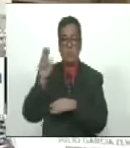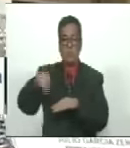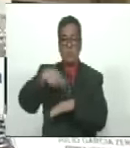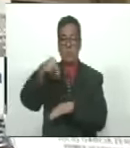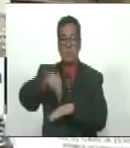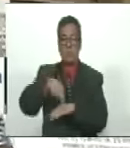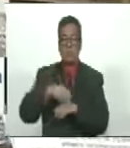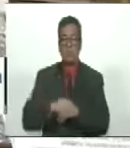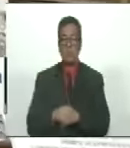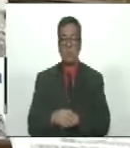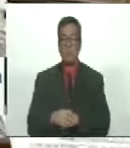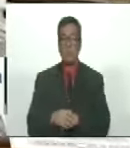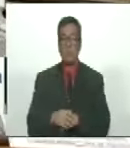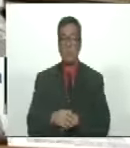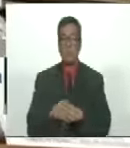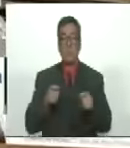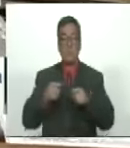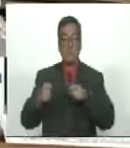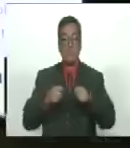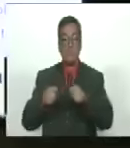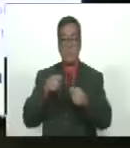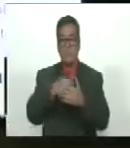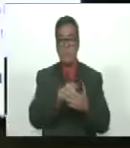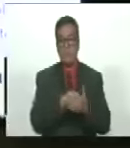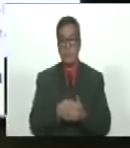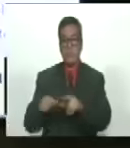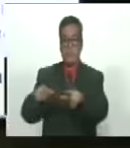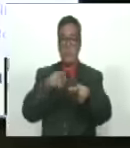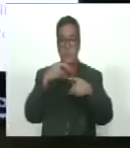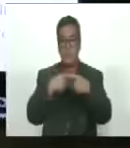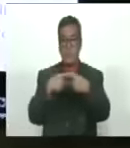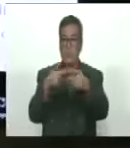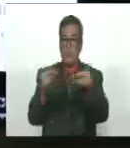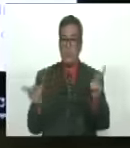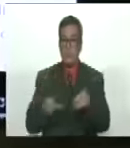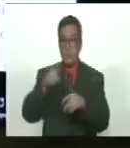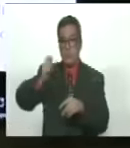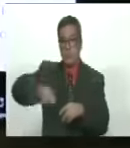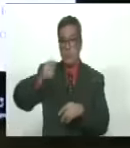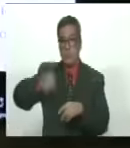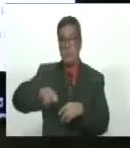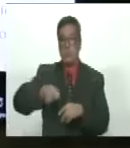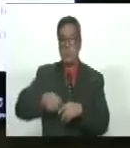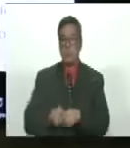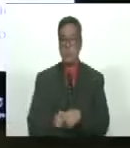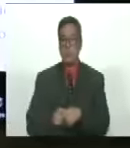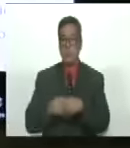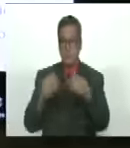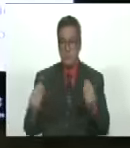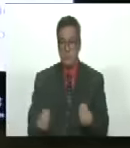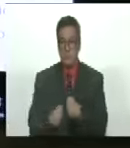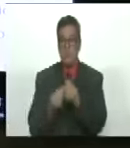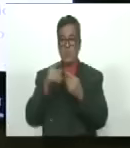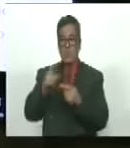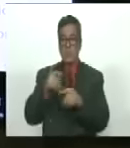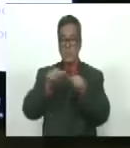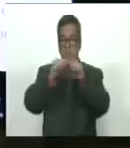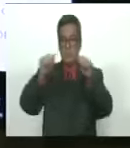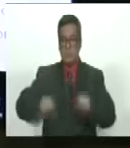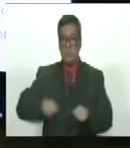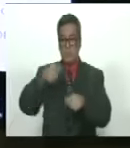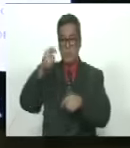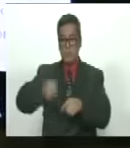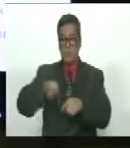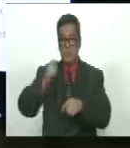Nacional, una administración financiera del sector público y tribunales. Aquí nos acompañan parte del sistema de